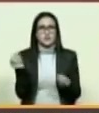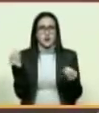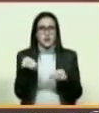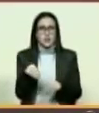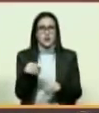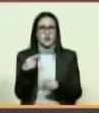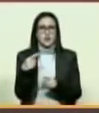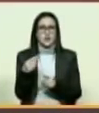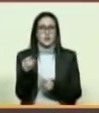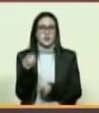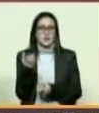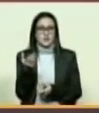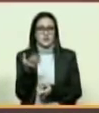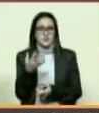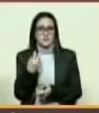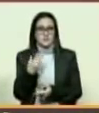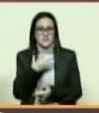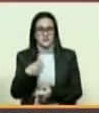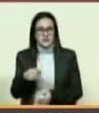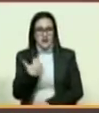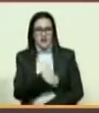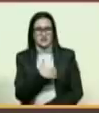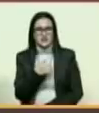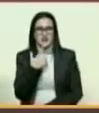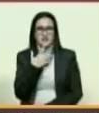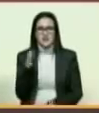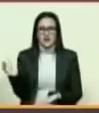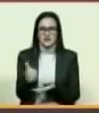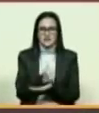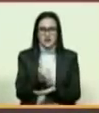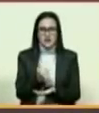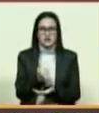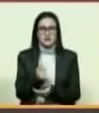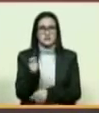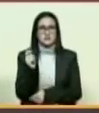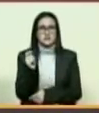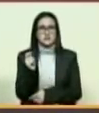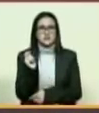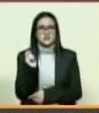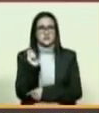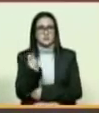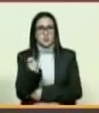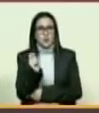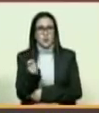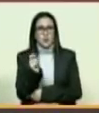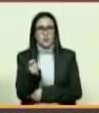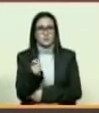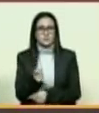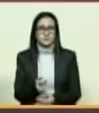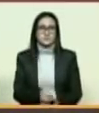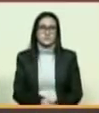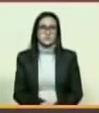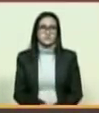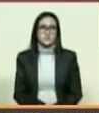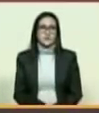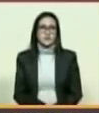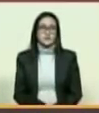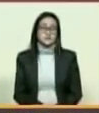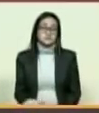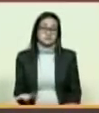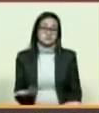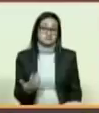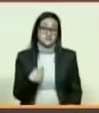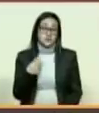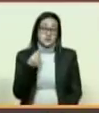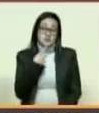Macri, que dice que hay que eliminar las, y lo hizo de un plumazo. Nosotros solamente podemos decir, como dicen